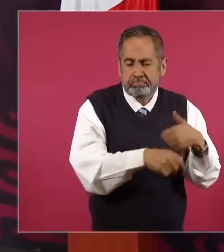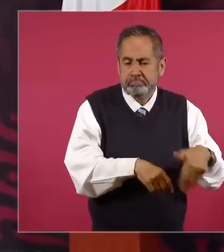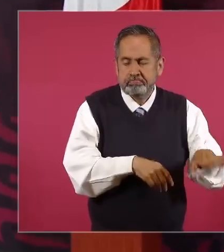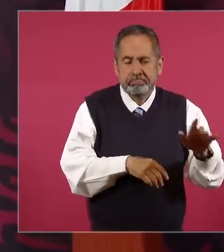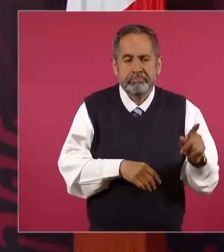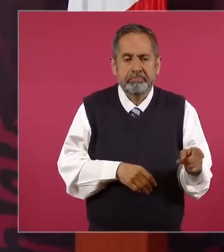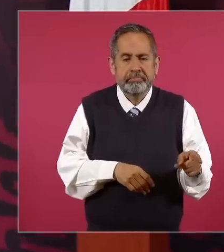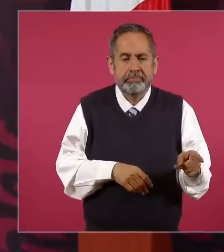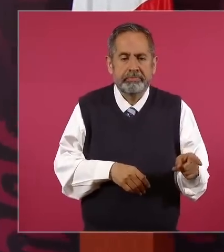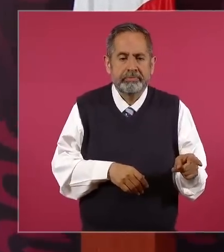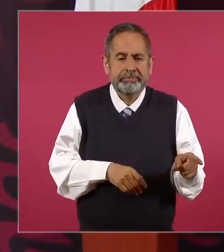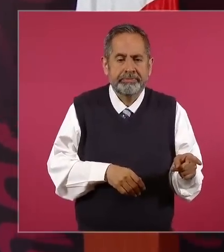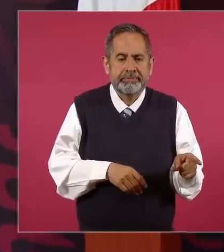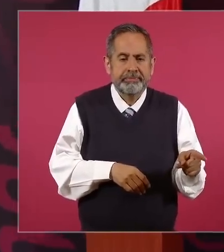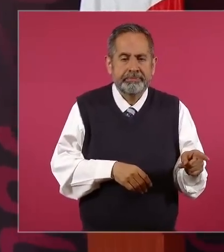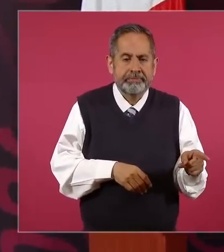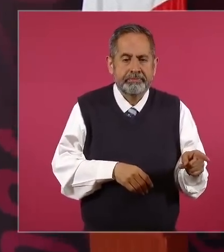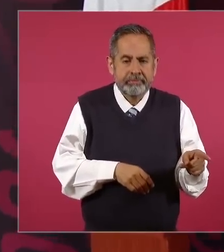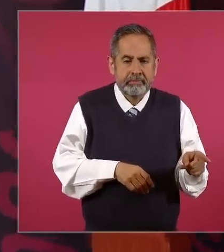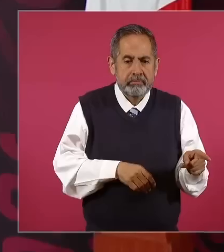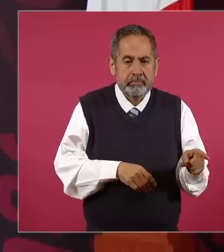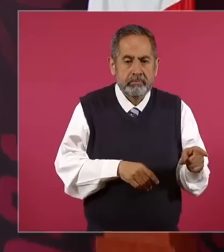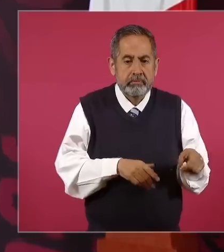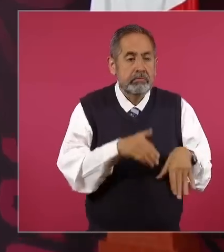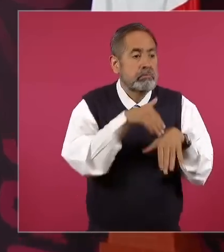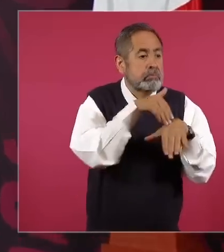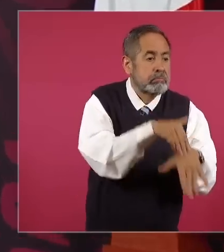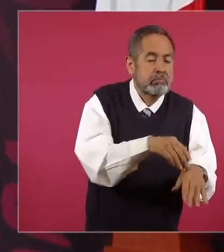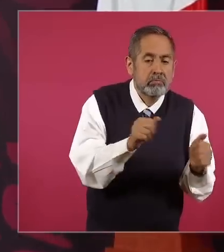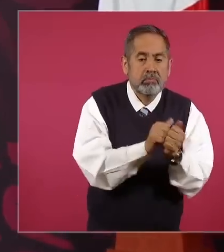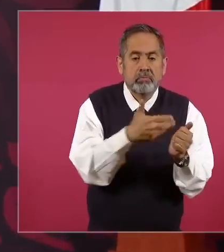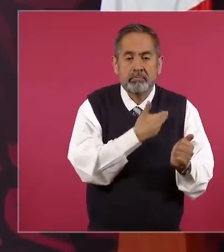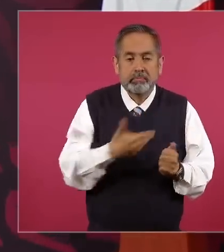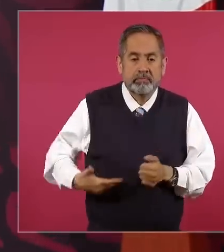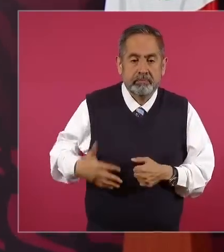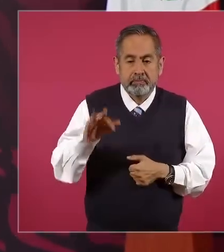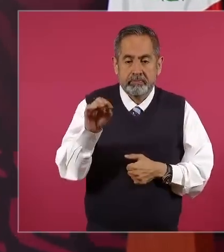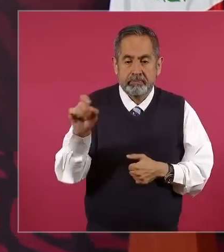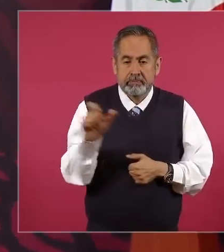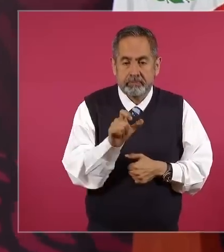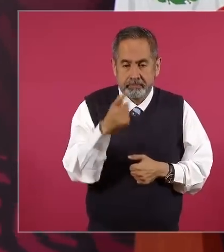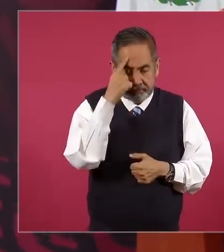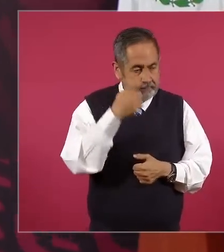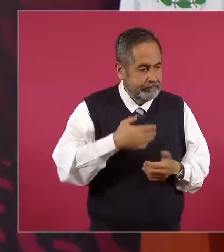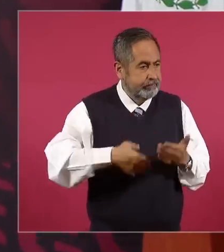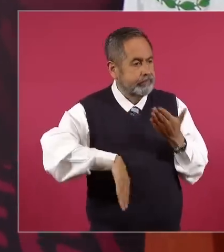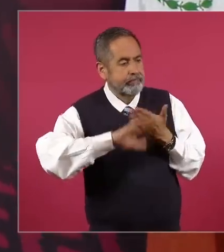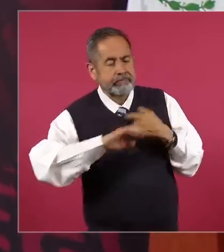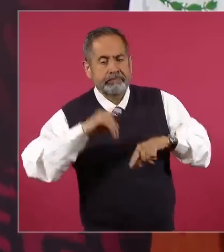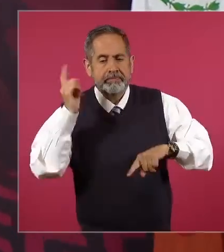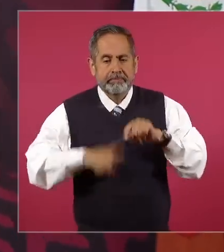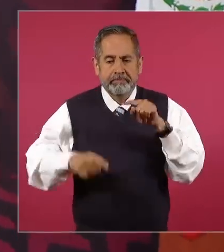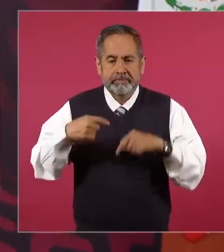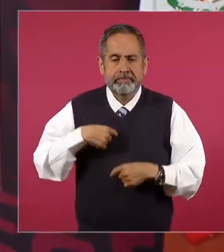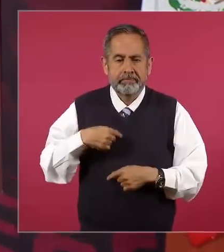y le hizo caso al presidente Fox para desaforarme.